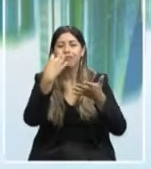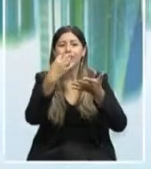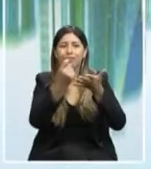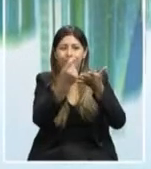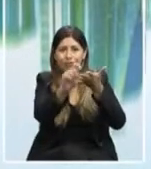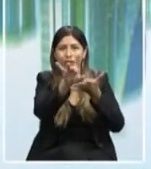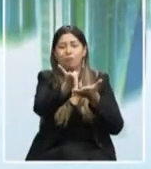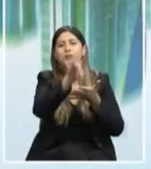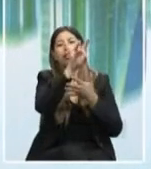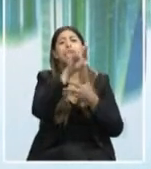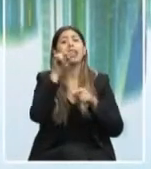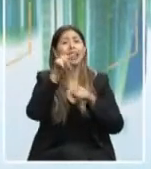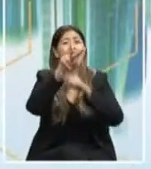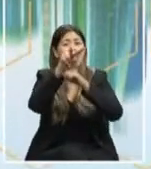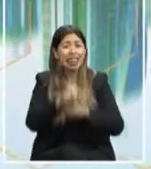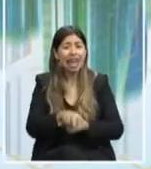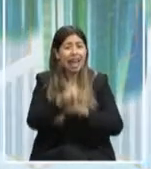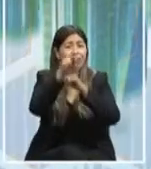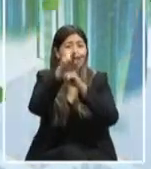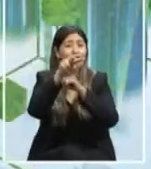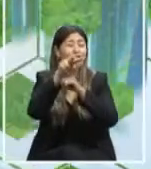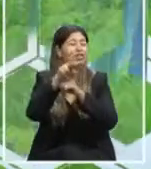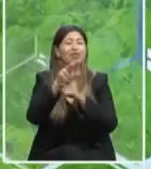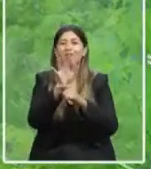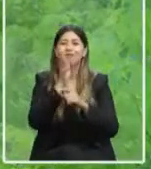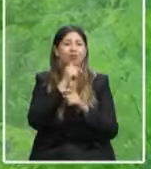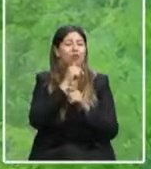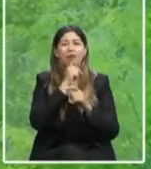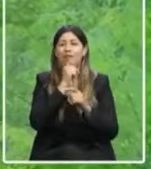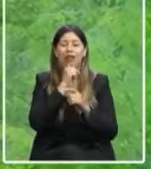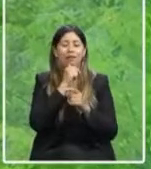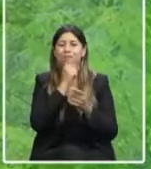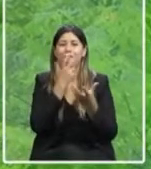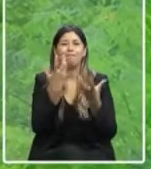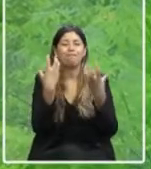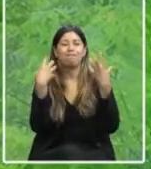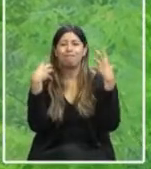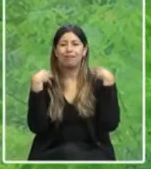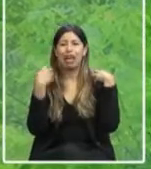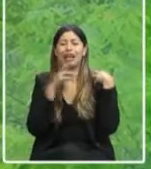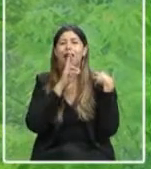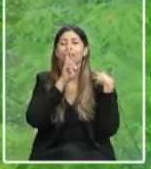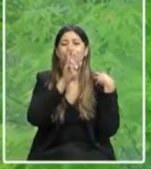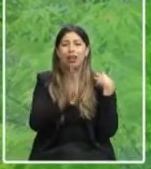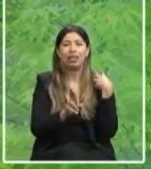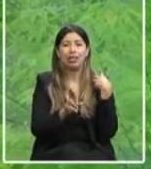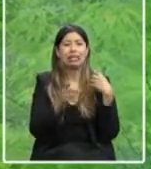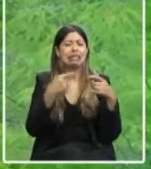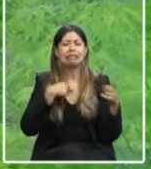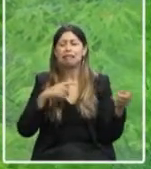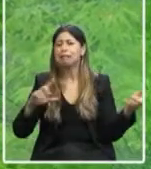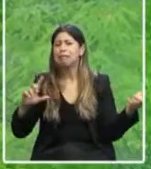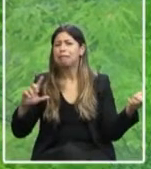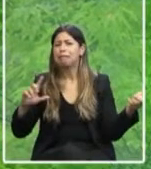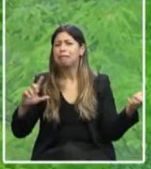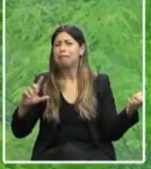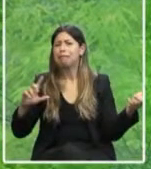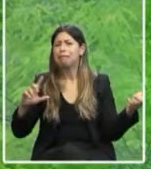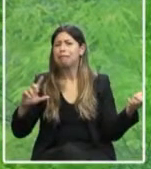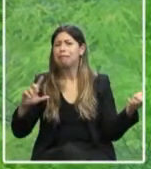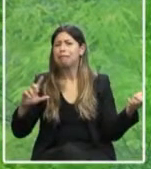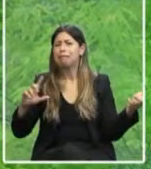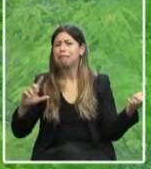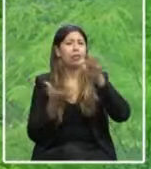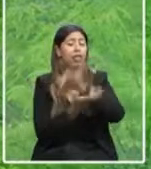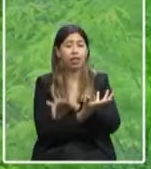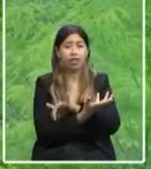una infraestructura diagnóstica en el mundo que no estaba preparada, que claramente se vio abatida y que estaba